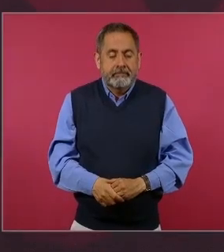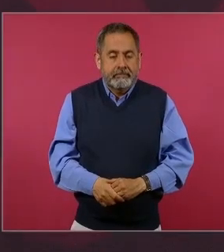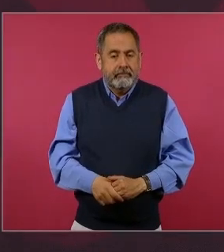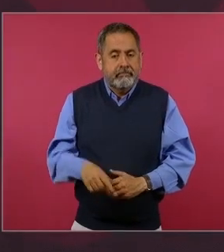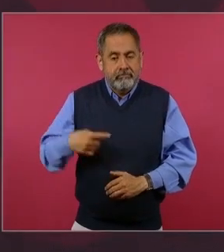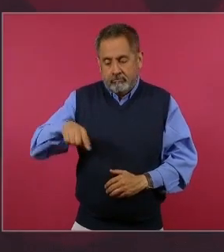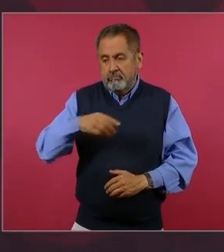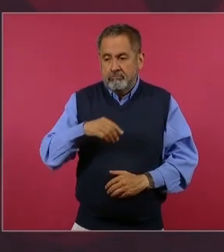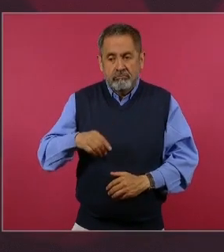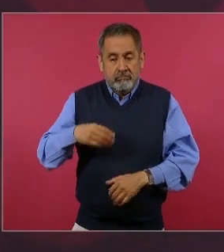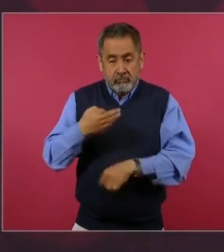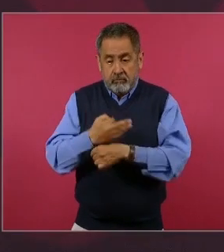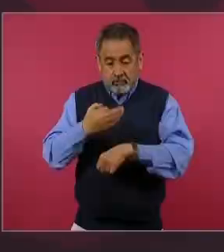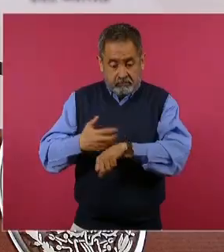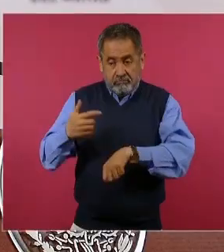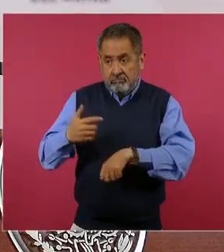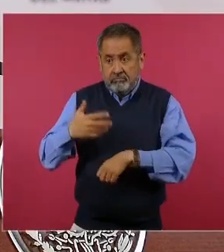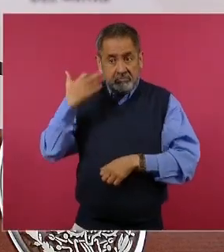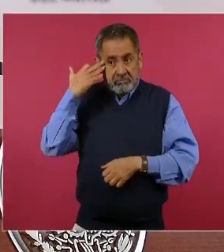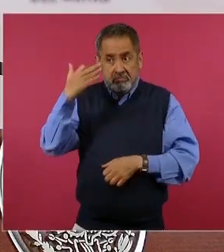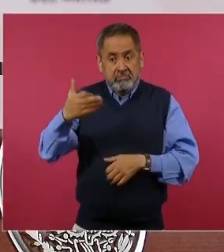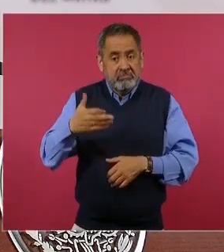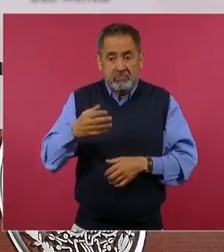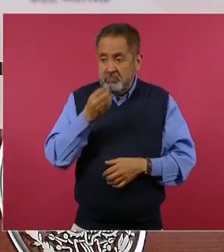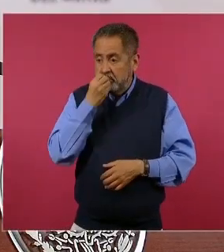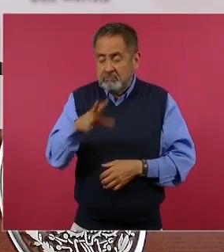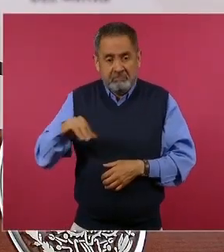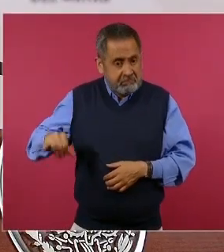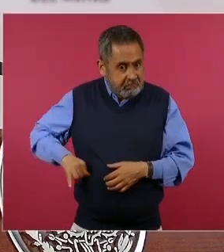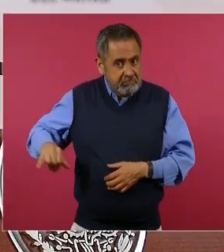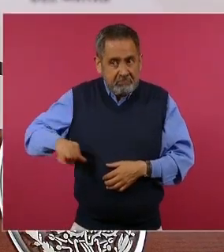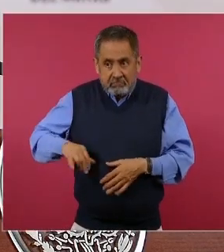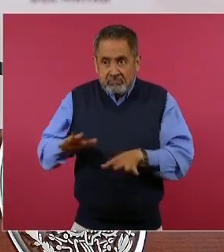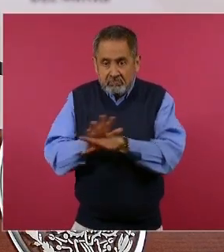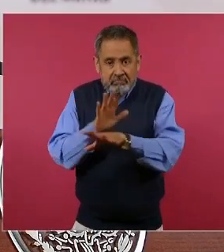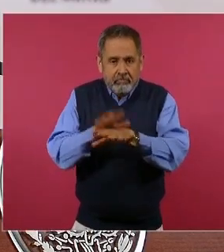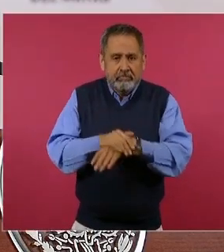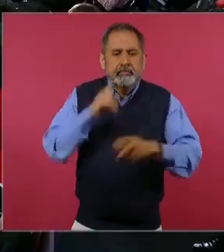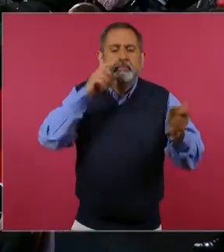Estamos viviendo un tiempo interesante.